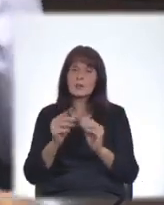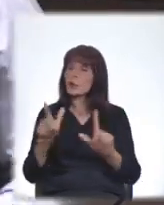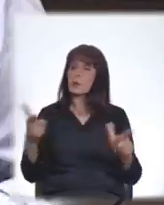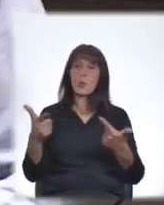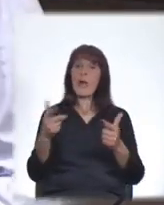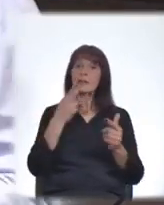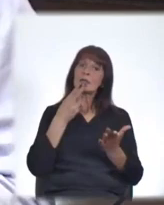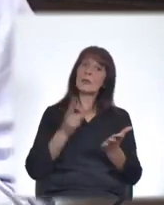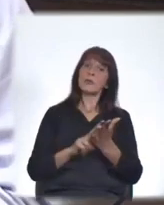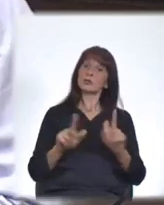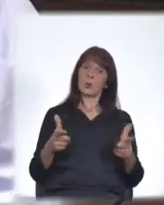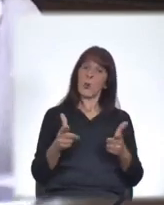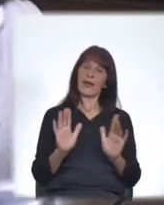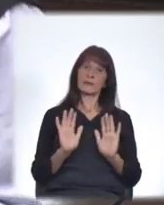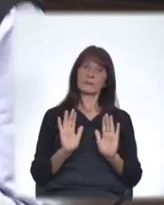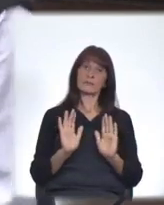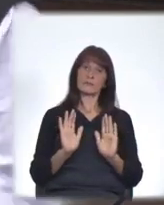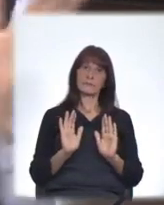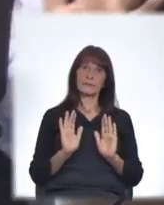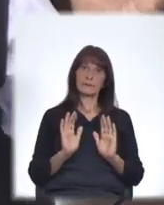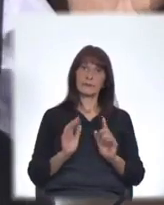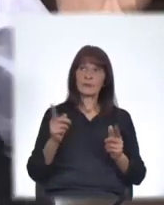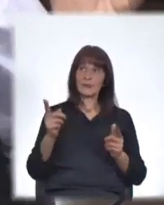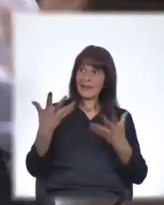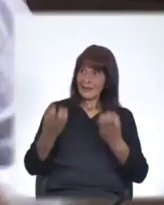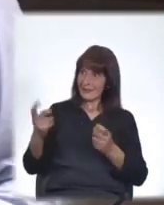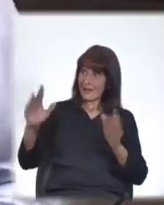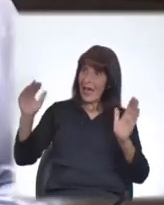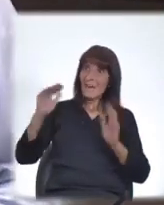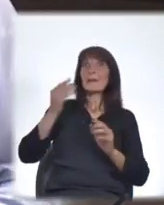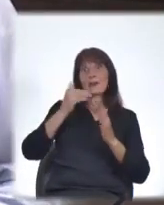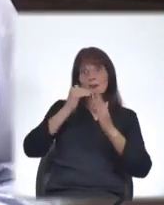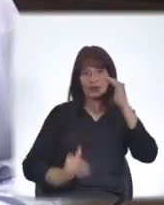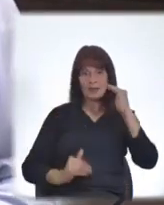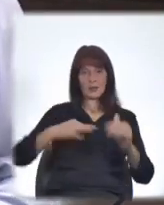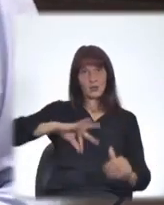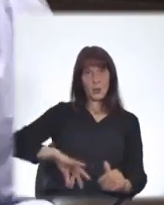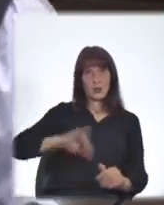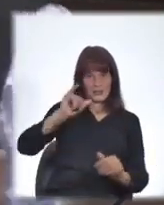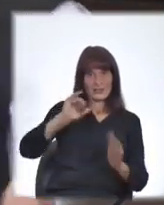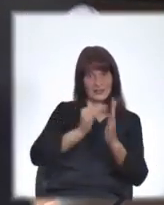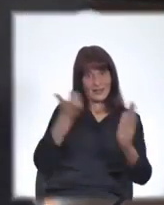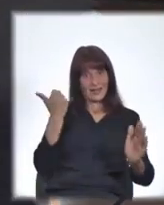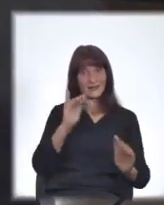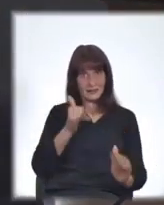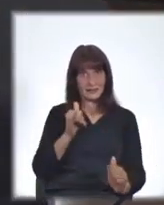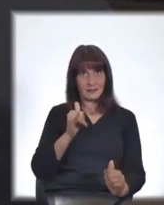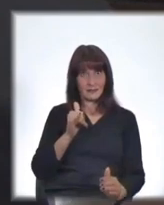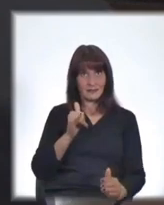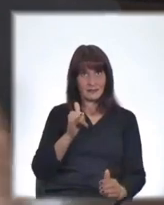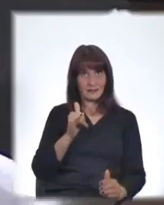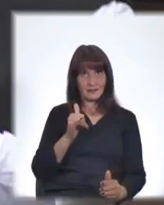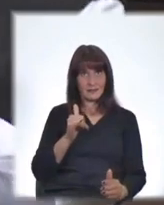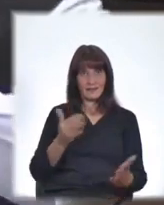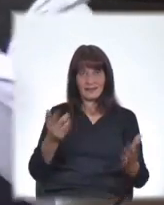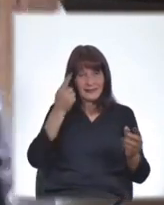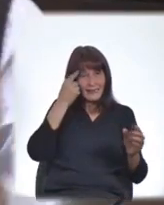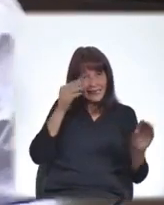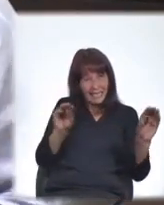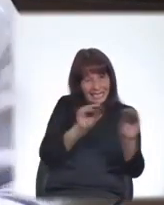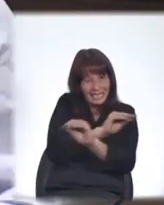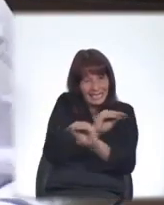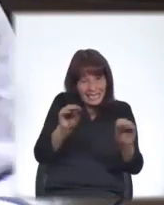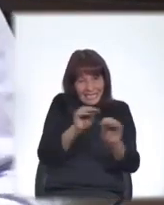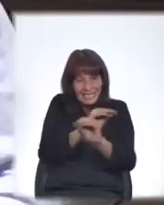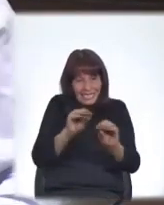impuestos. Ahora lo que tiene es achicamiento de salario. O sea, le hicieron una gran